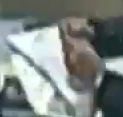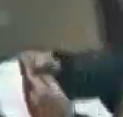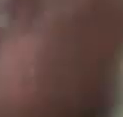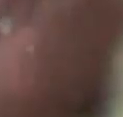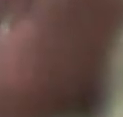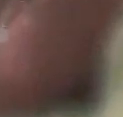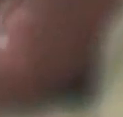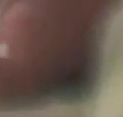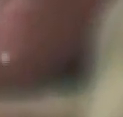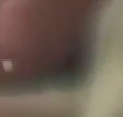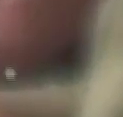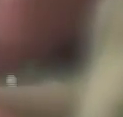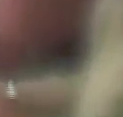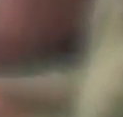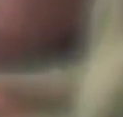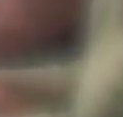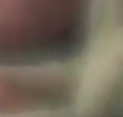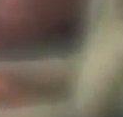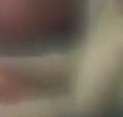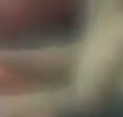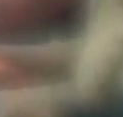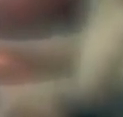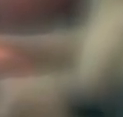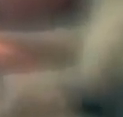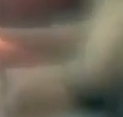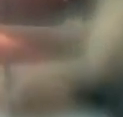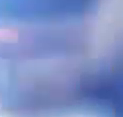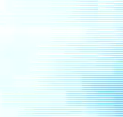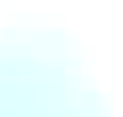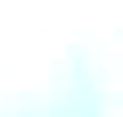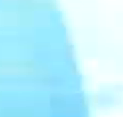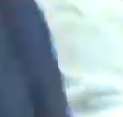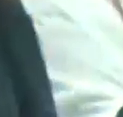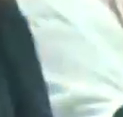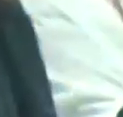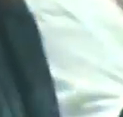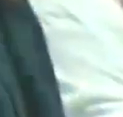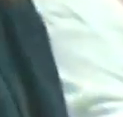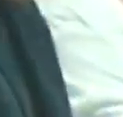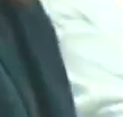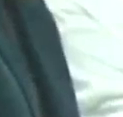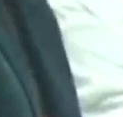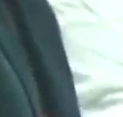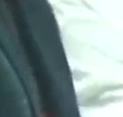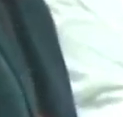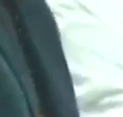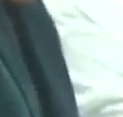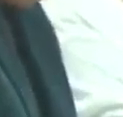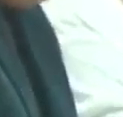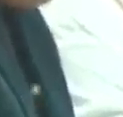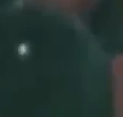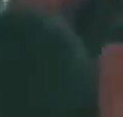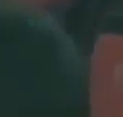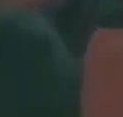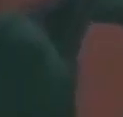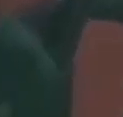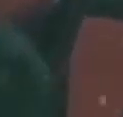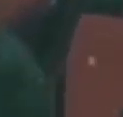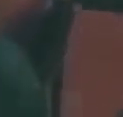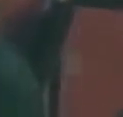estoy haciendo. Lo que estoy dando es una orden con las reflexiones para que ustedes ajusten las cosas ahí con los que trabajan con